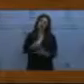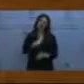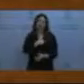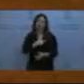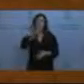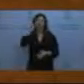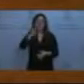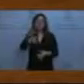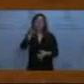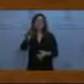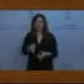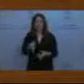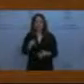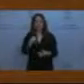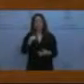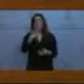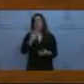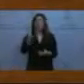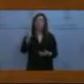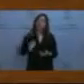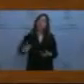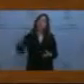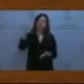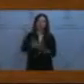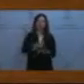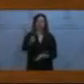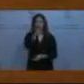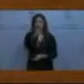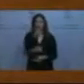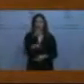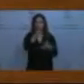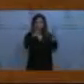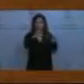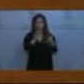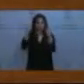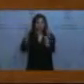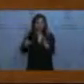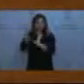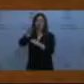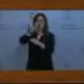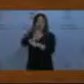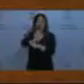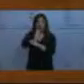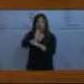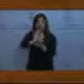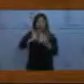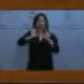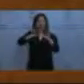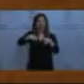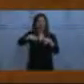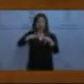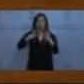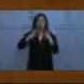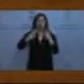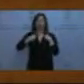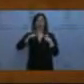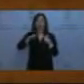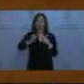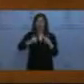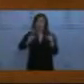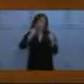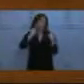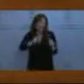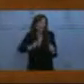Bueno, les repito lo mismo que ya les dije. Señorías, ustedes tienen representación en el Congreso de los Diputados. No hace falta que insten al Gobierno